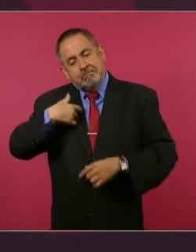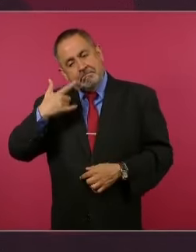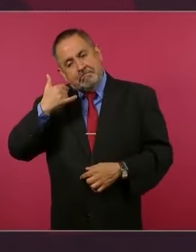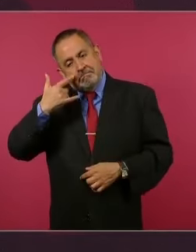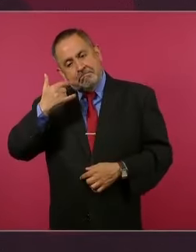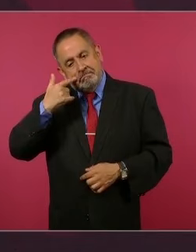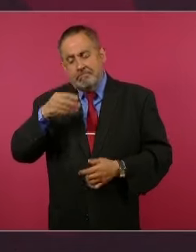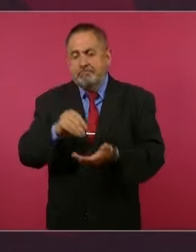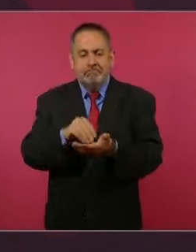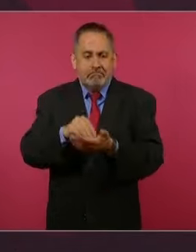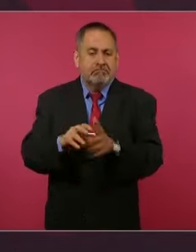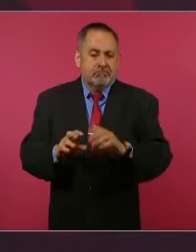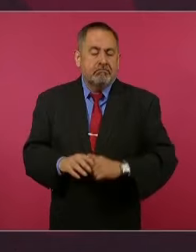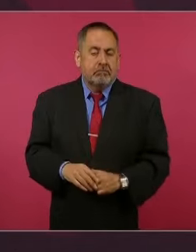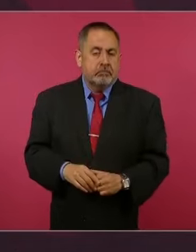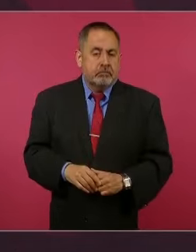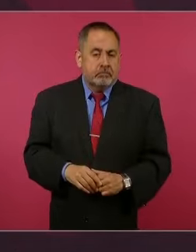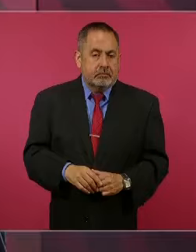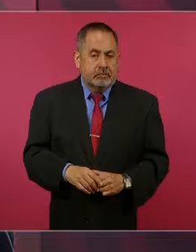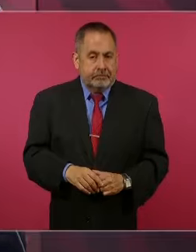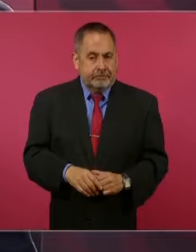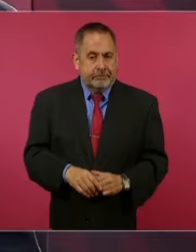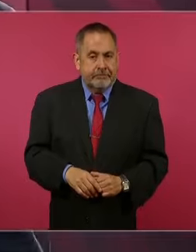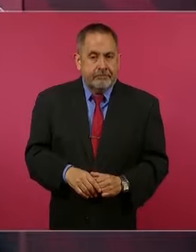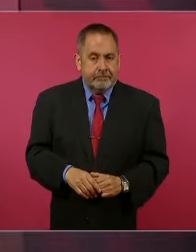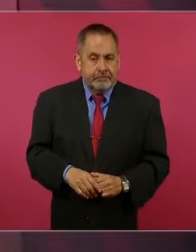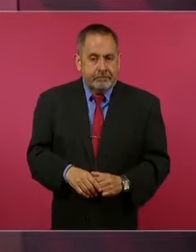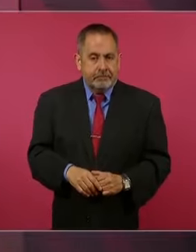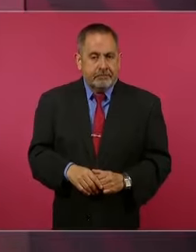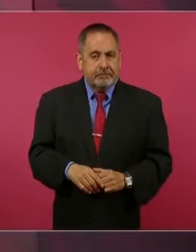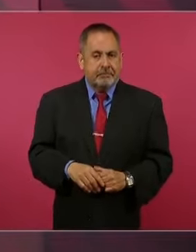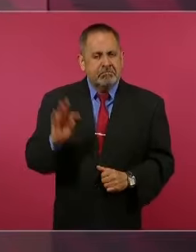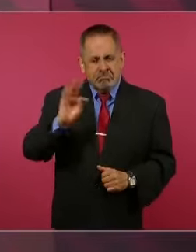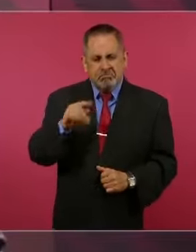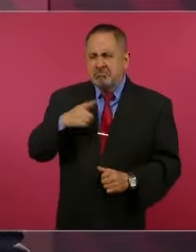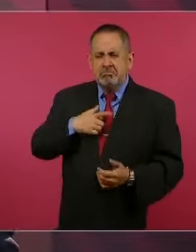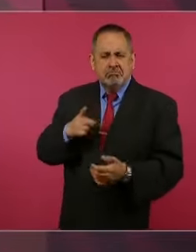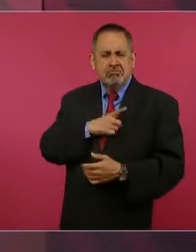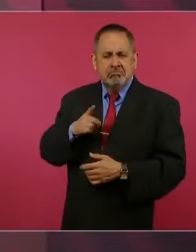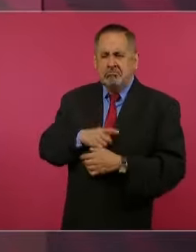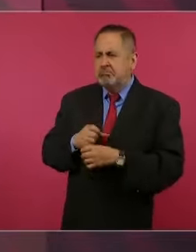juegos y a lo mejor ahí con una Jaula de